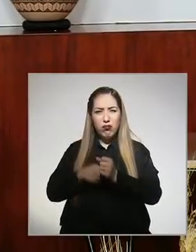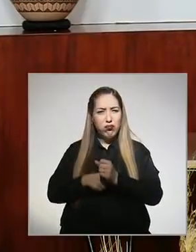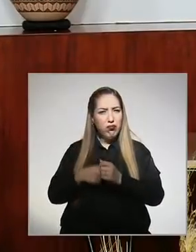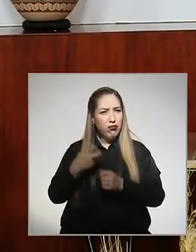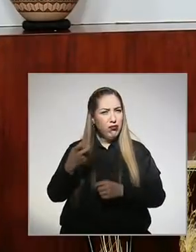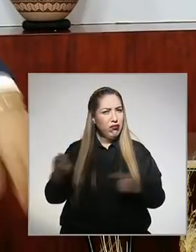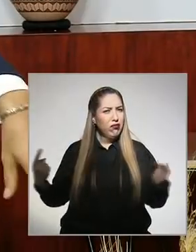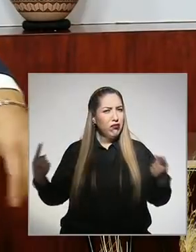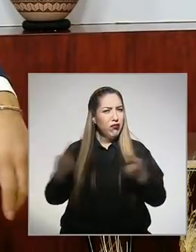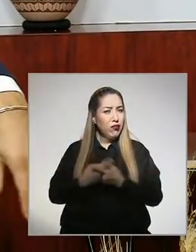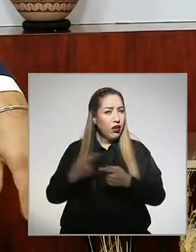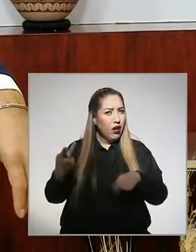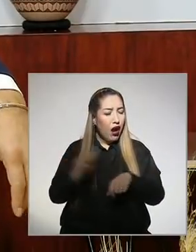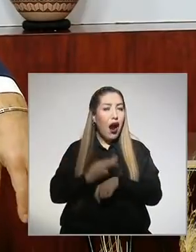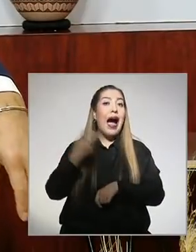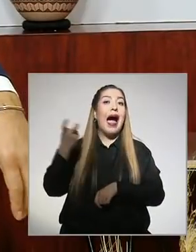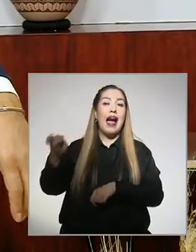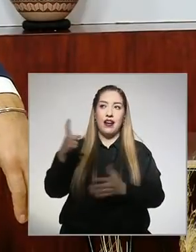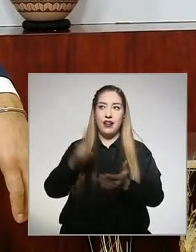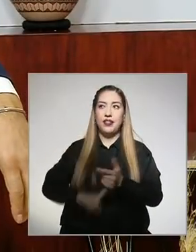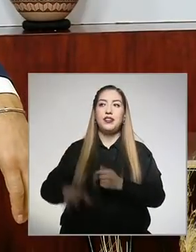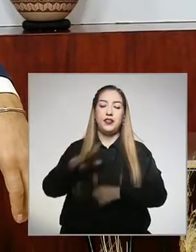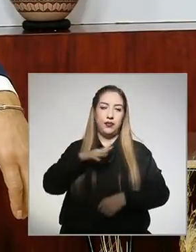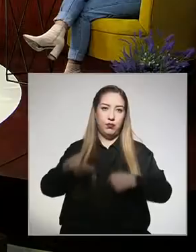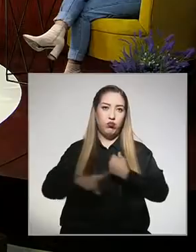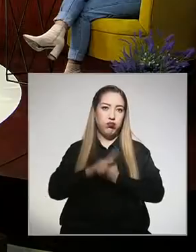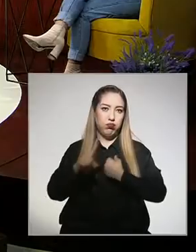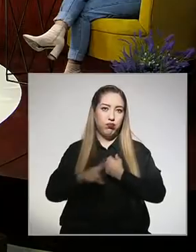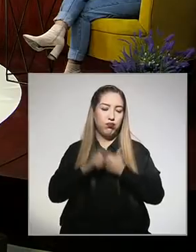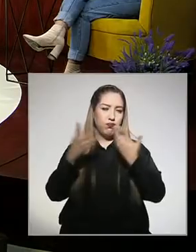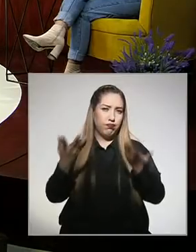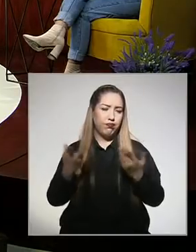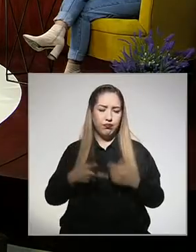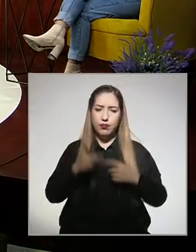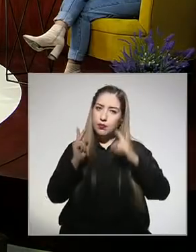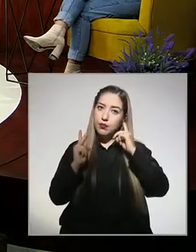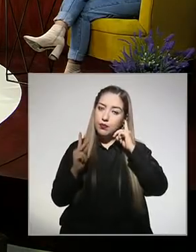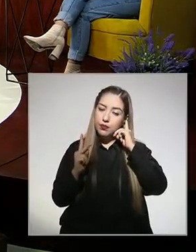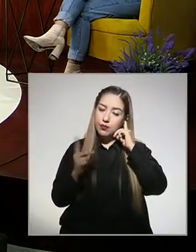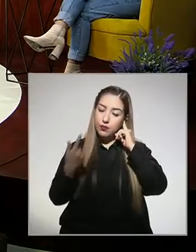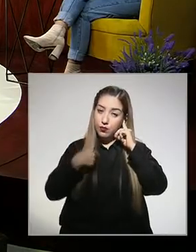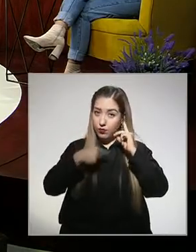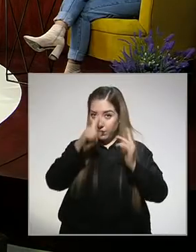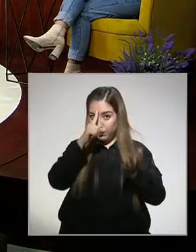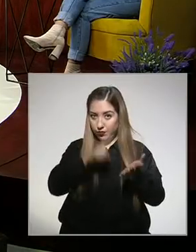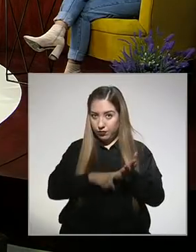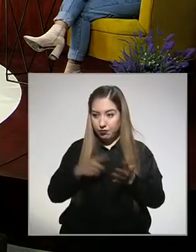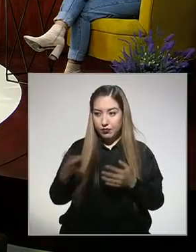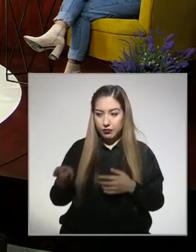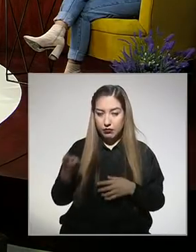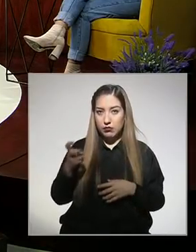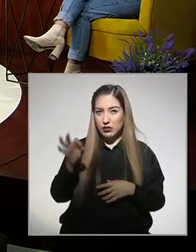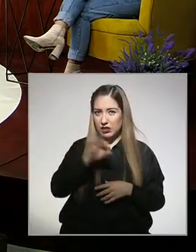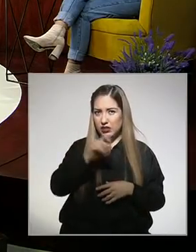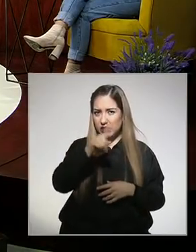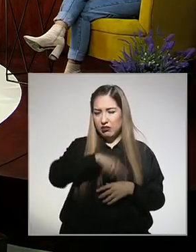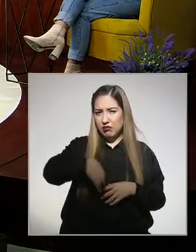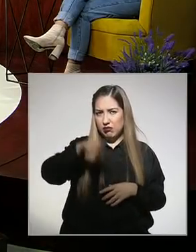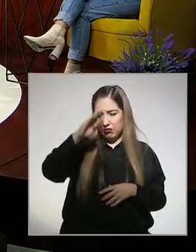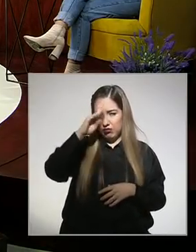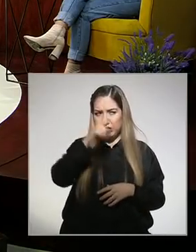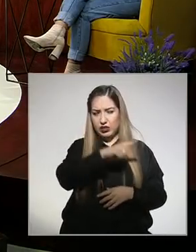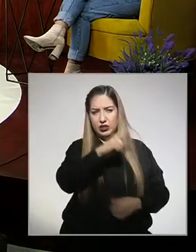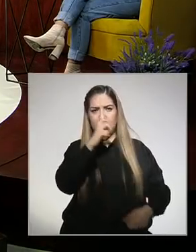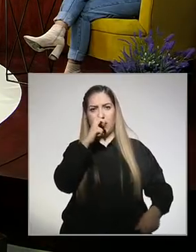es por este problema. Entonces, pues sí, yo creo que el término puede ser rudo, pero creo que